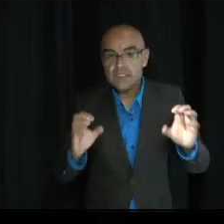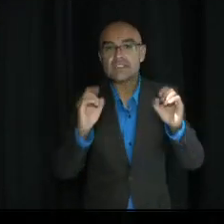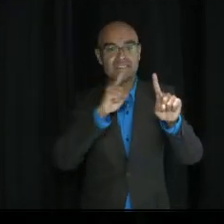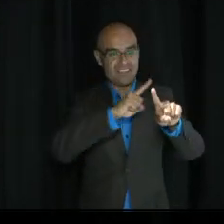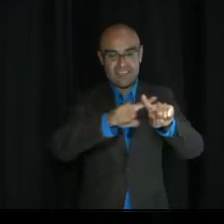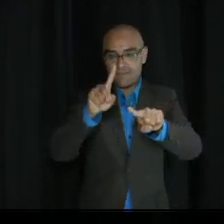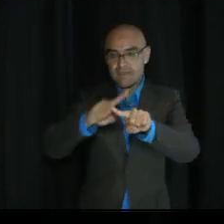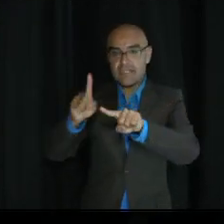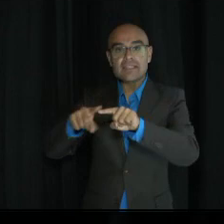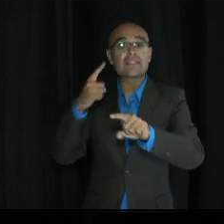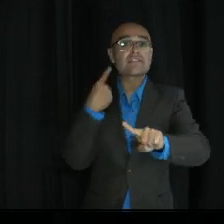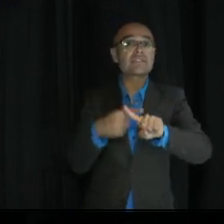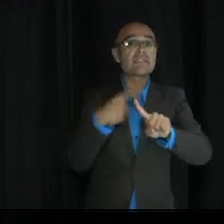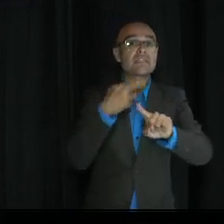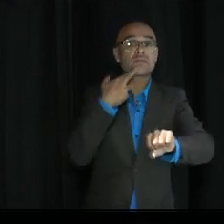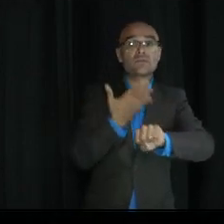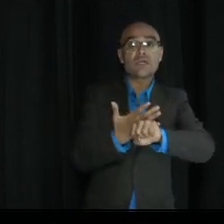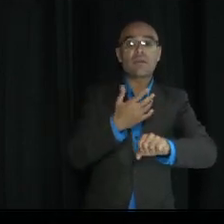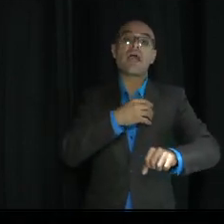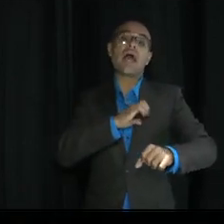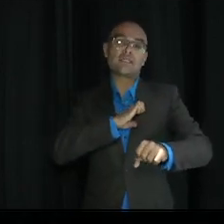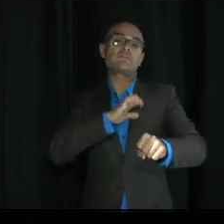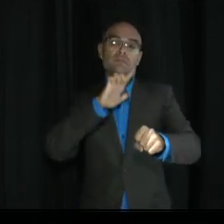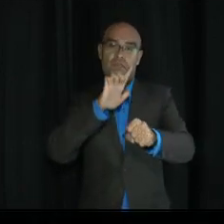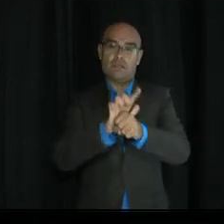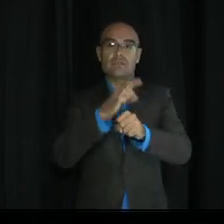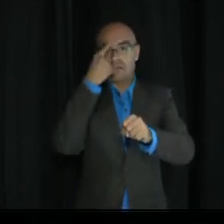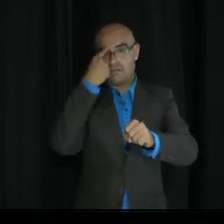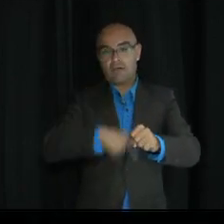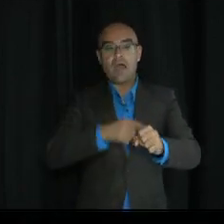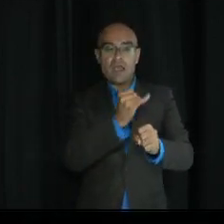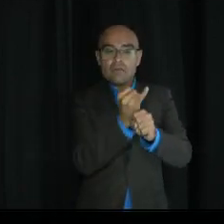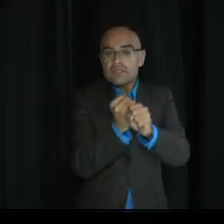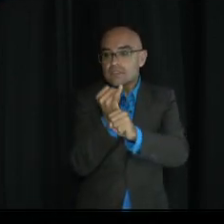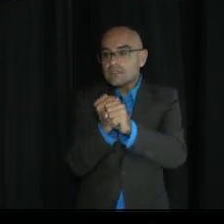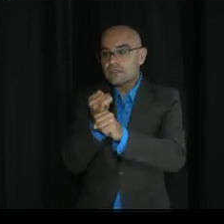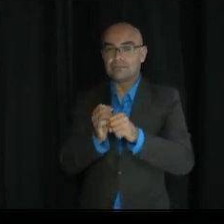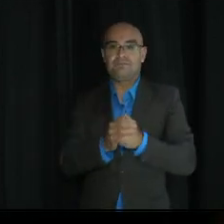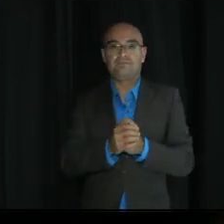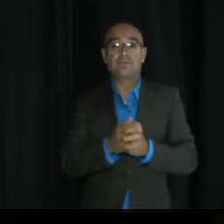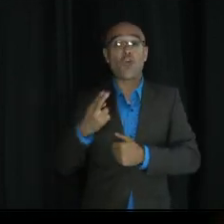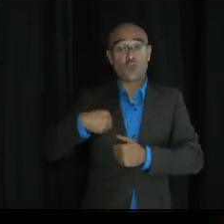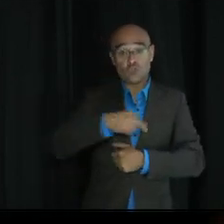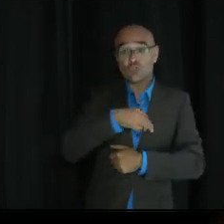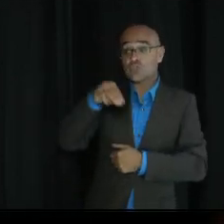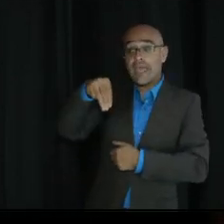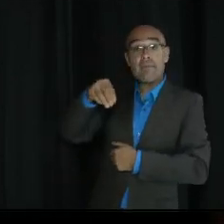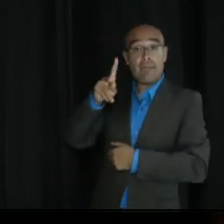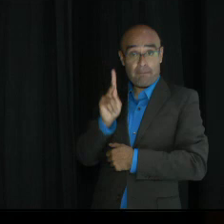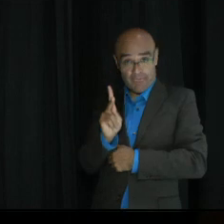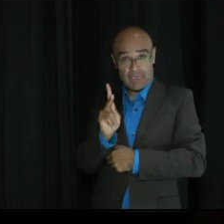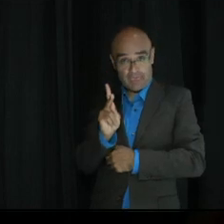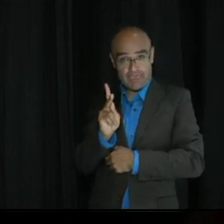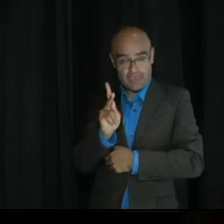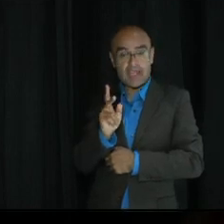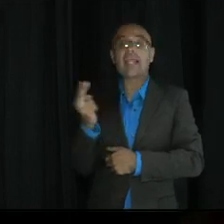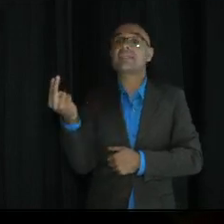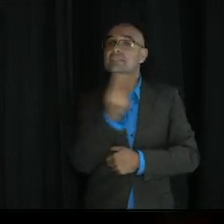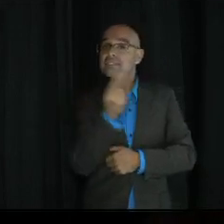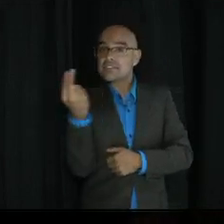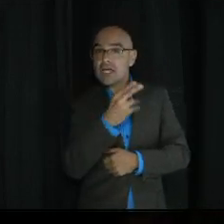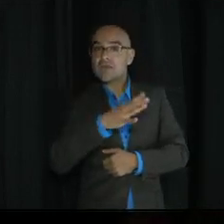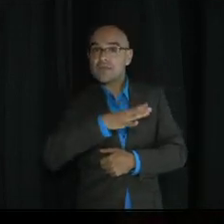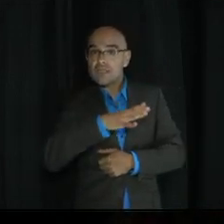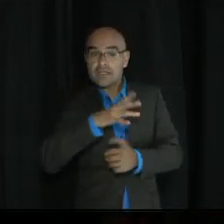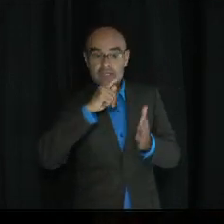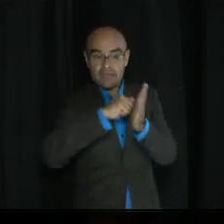a un especialista en la materia. Para nosotros como Ministerio Público pues contamos con diversas herramientas o en este